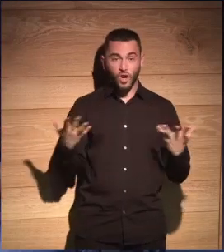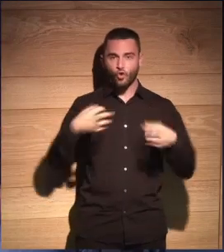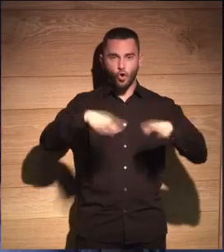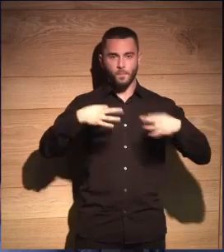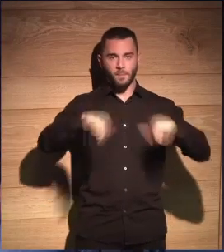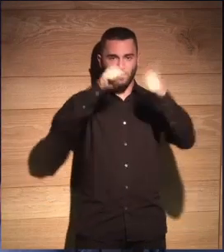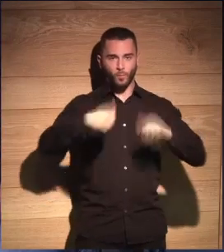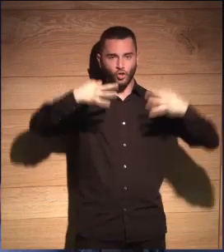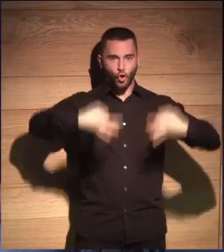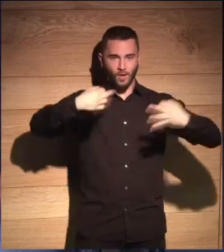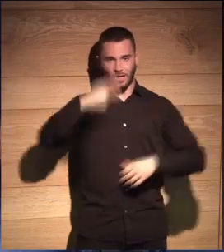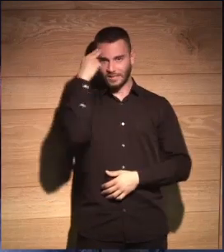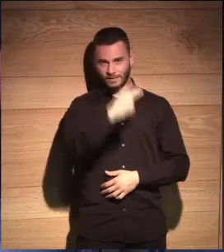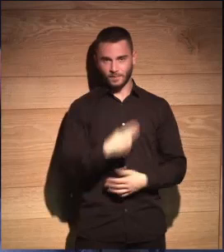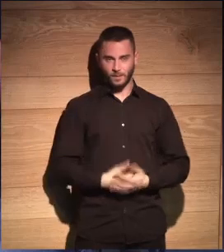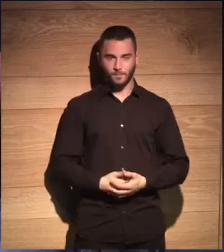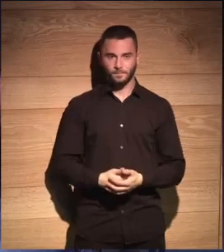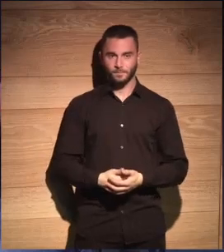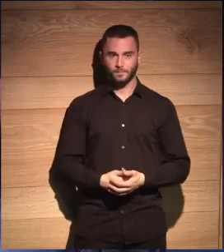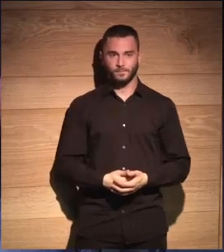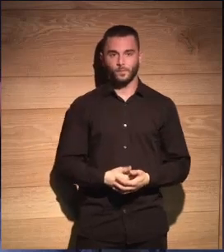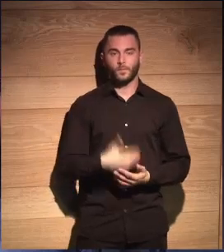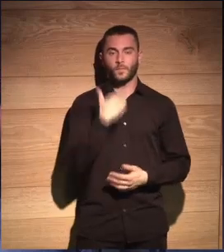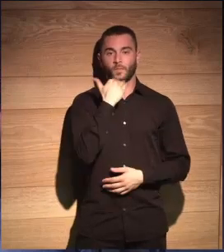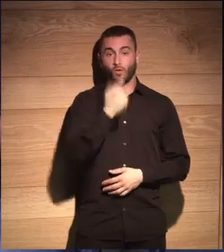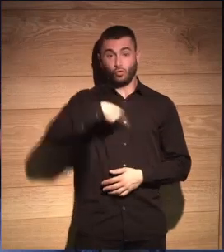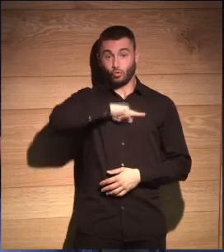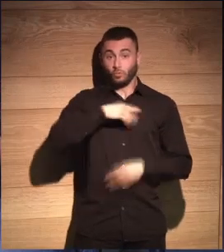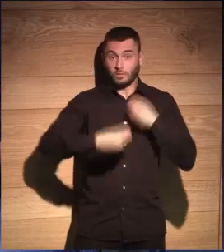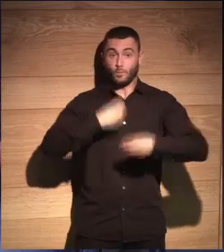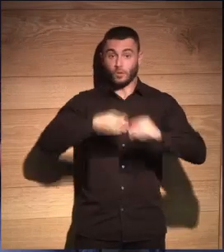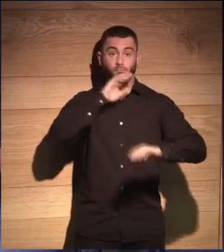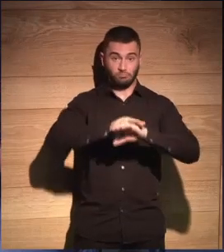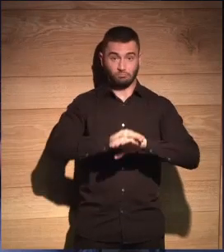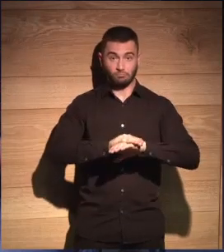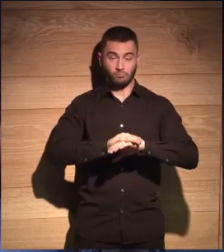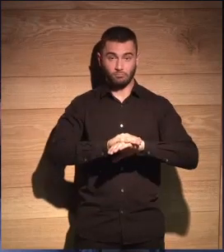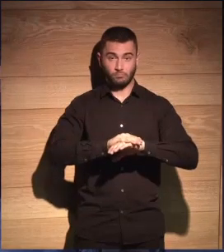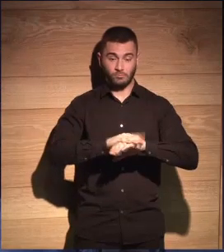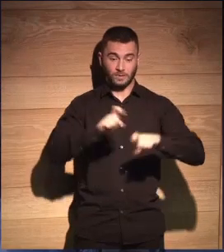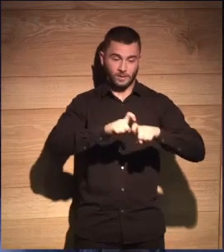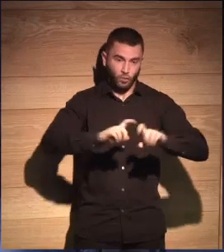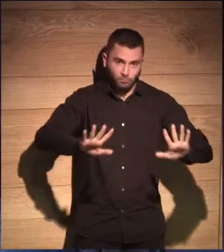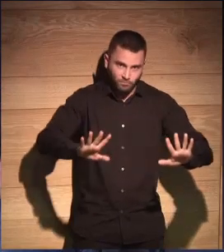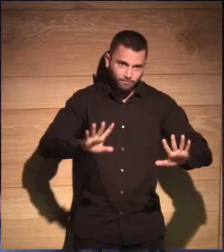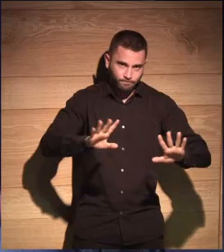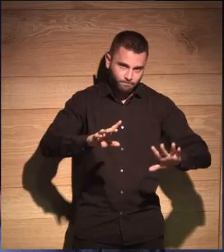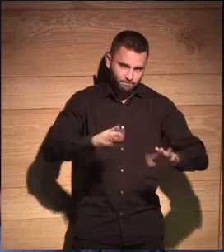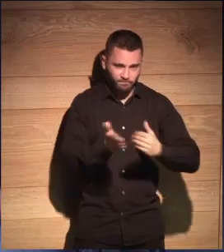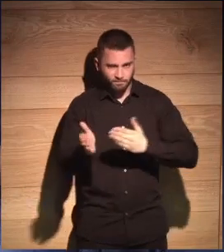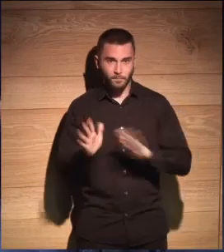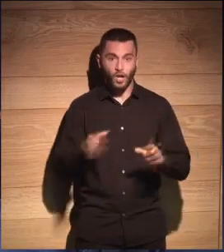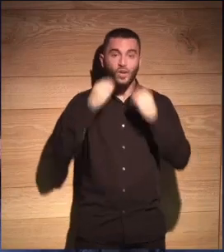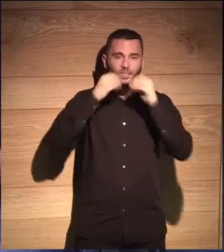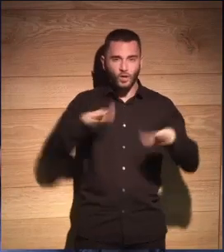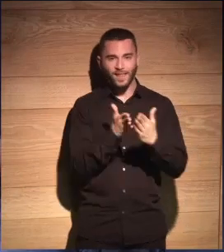al formato original. Es algo que nosotros hemos hecho. llevando el estilo, pero tirando por una historia totalmente